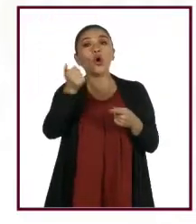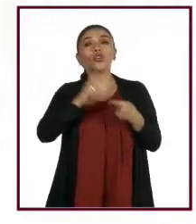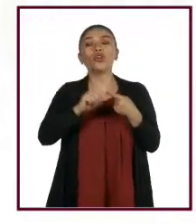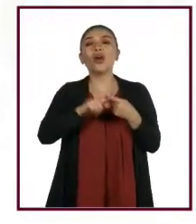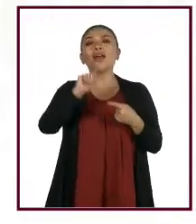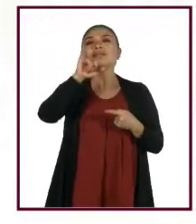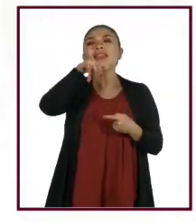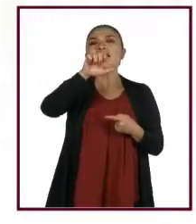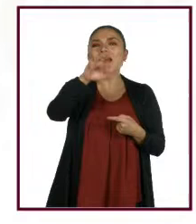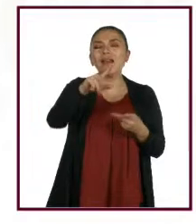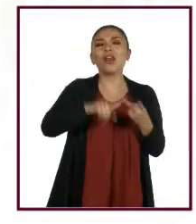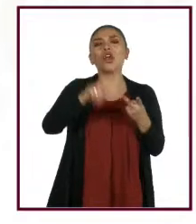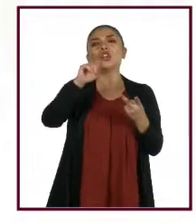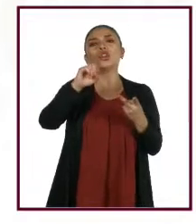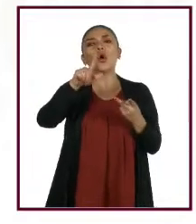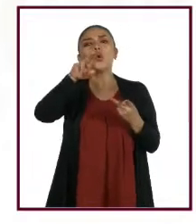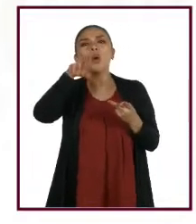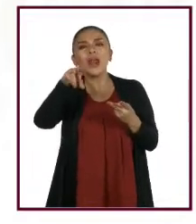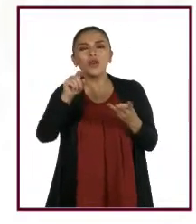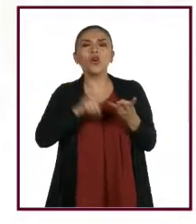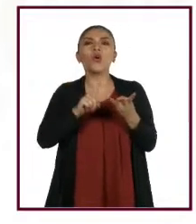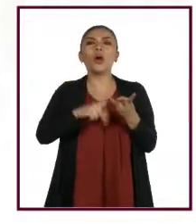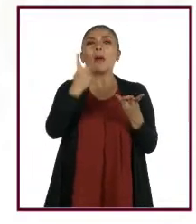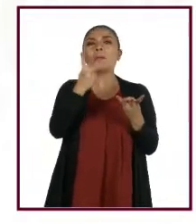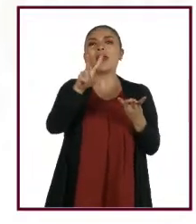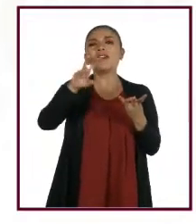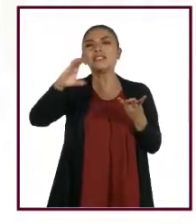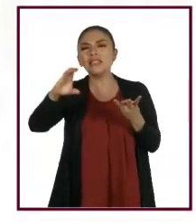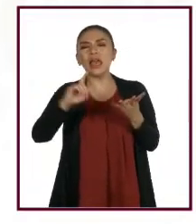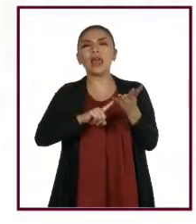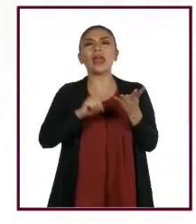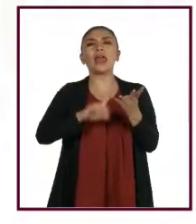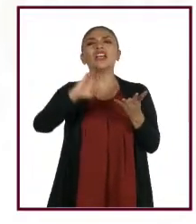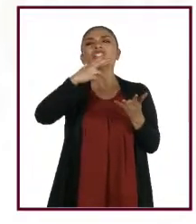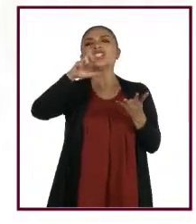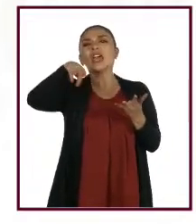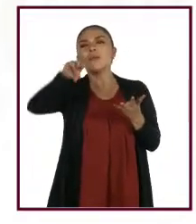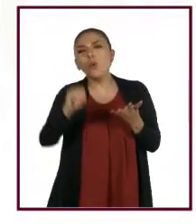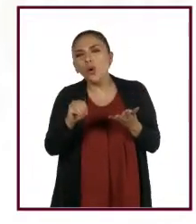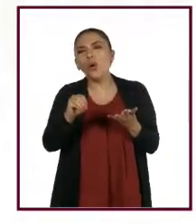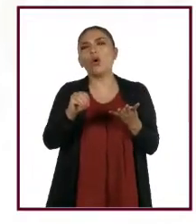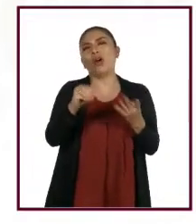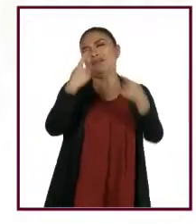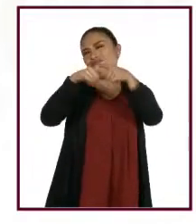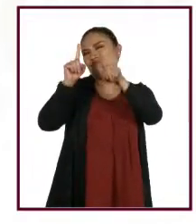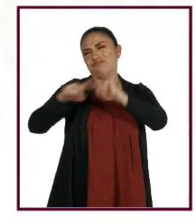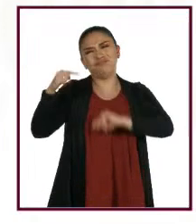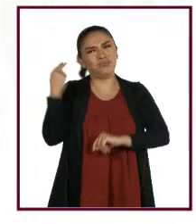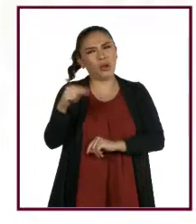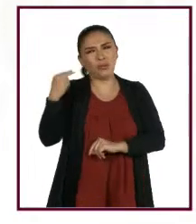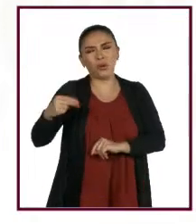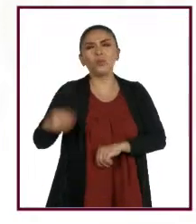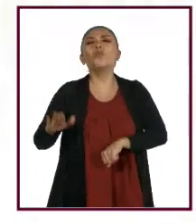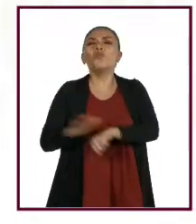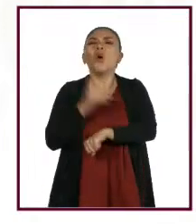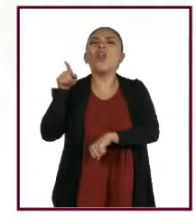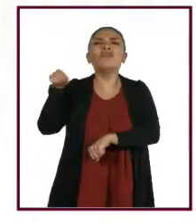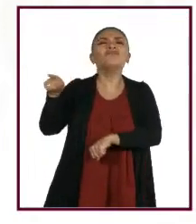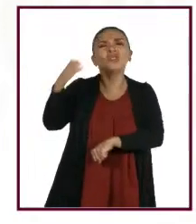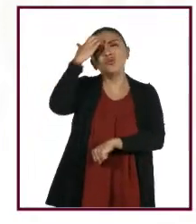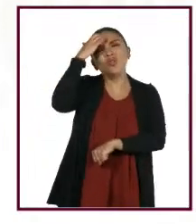llaman PVC, globo, cemento, bolita, chemo, elebón. ¿Por qué se usa de esta